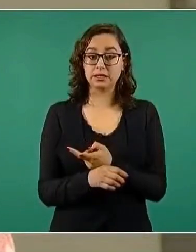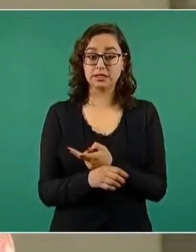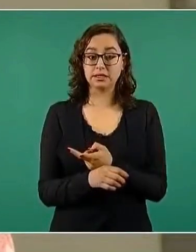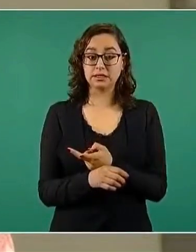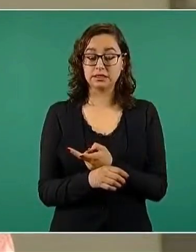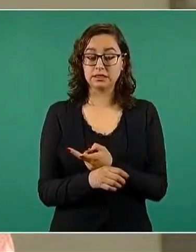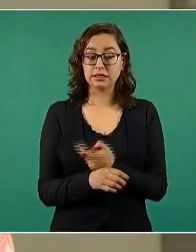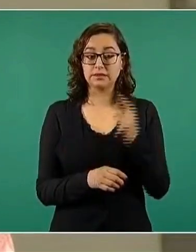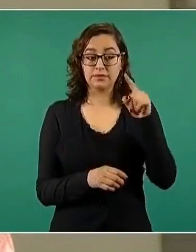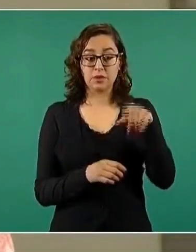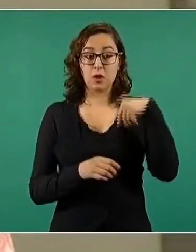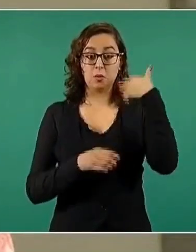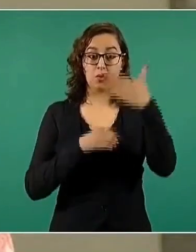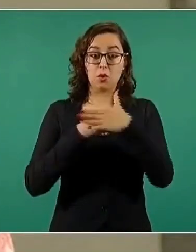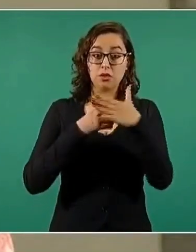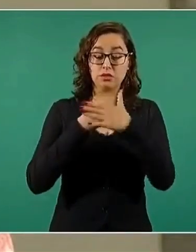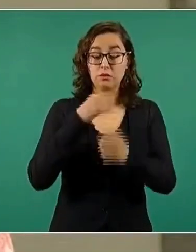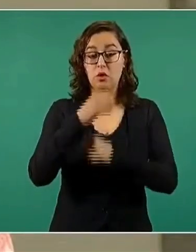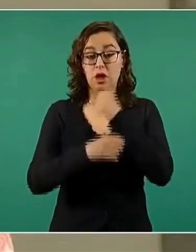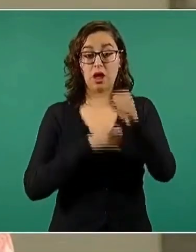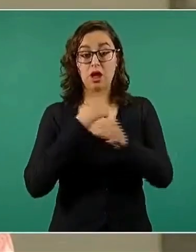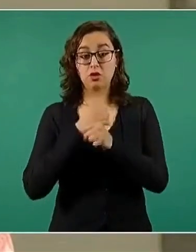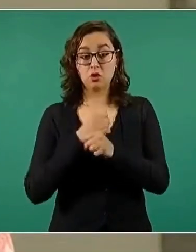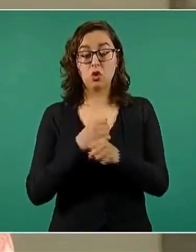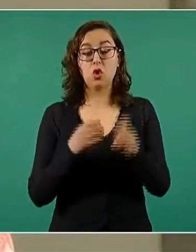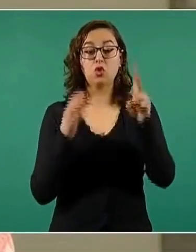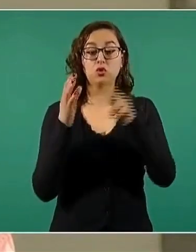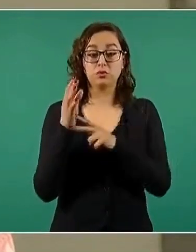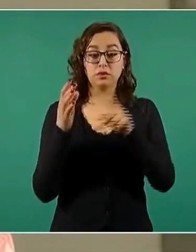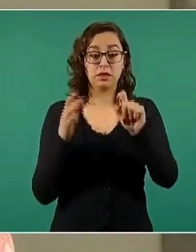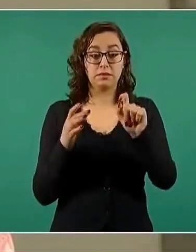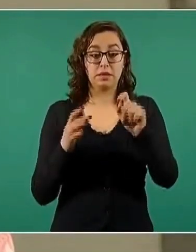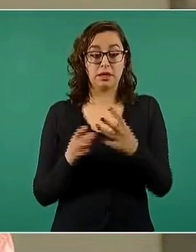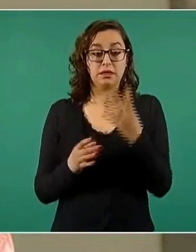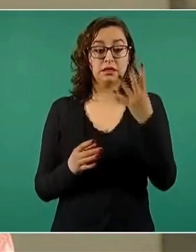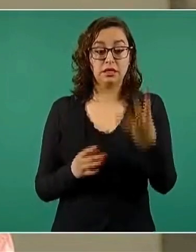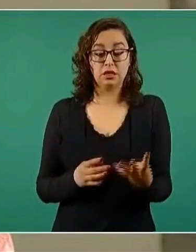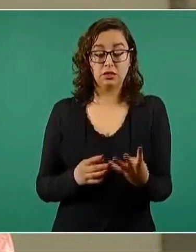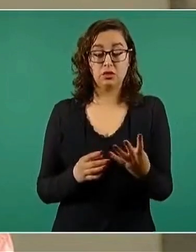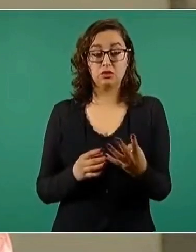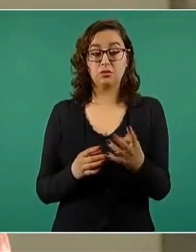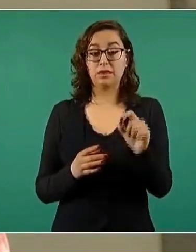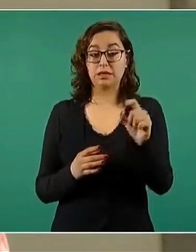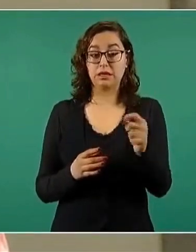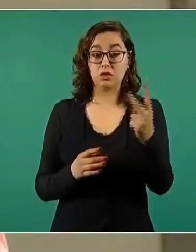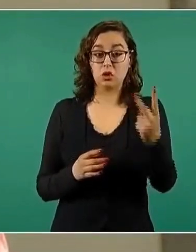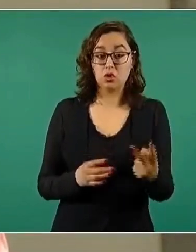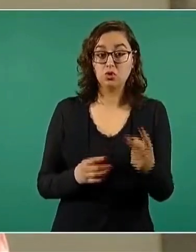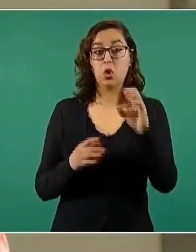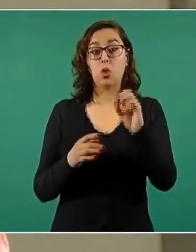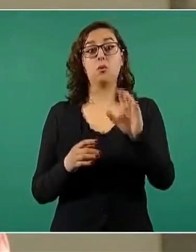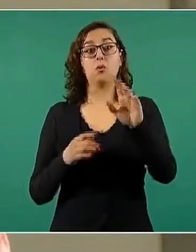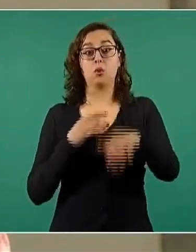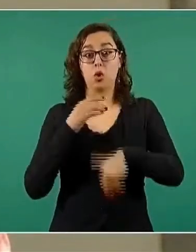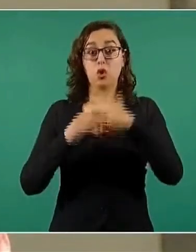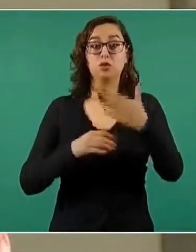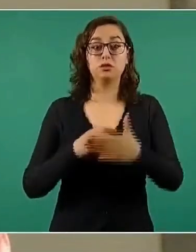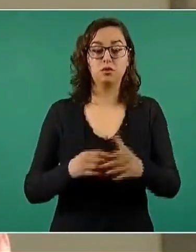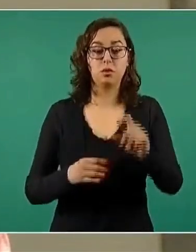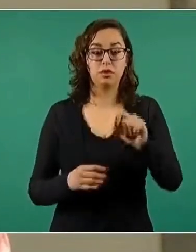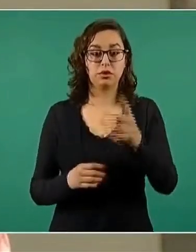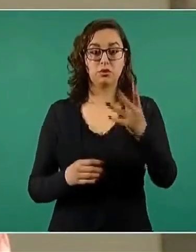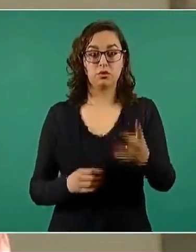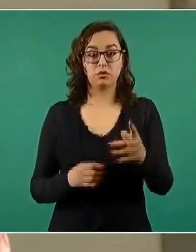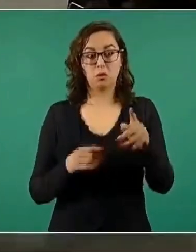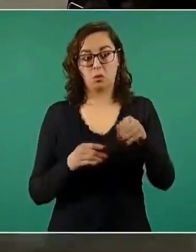las elecciones del 2022 para el partido de Morena, o incluso para la permanencia de Morena en el Ejecutivo Federal. Presidente, ¿cuál es su punto de vista de esta